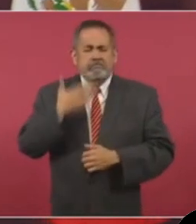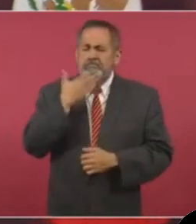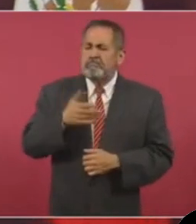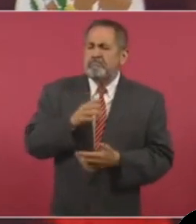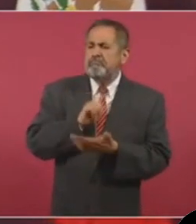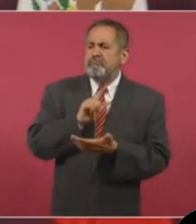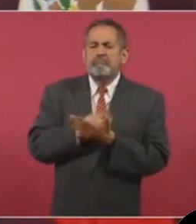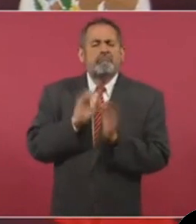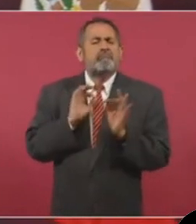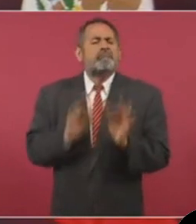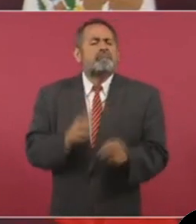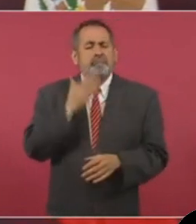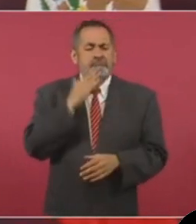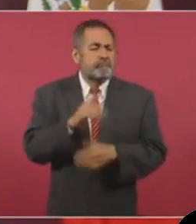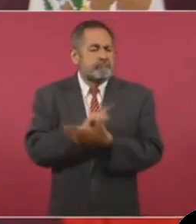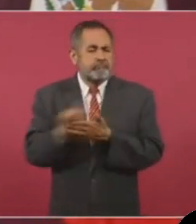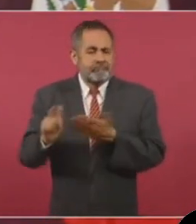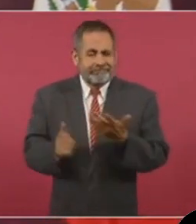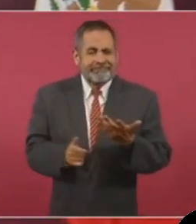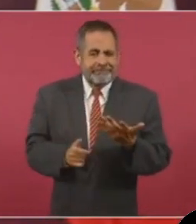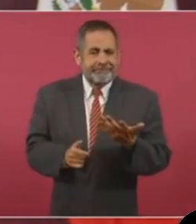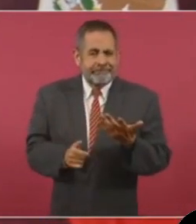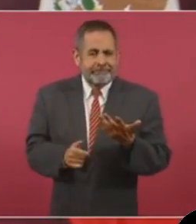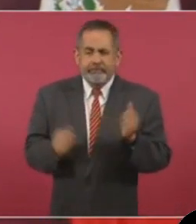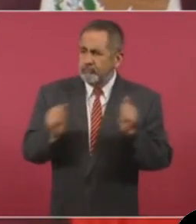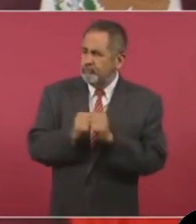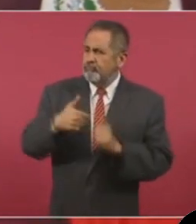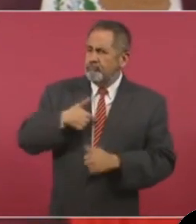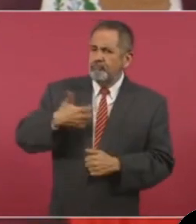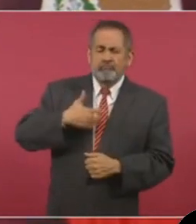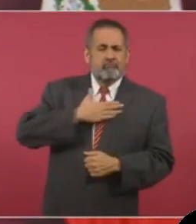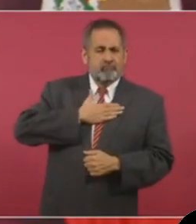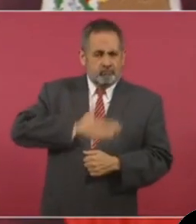por estar actuando de manera justa